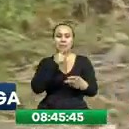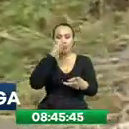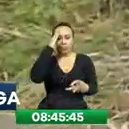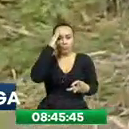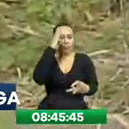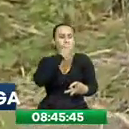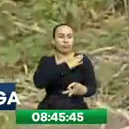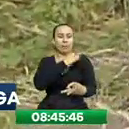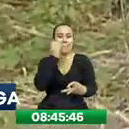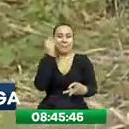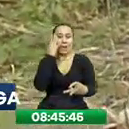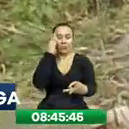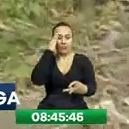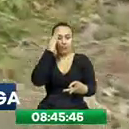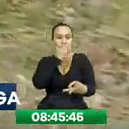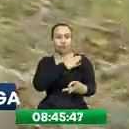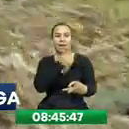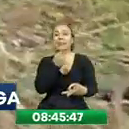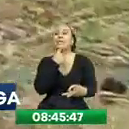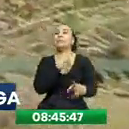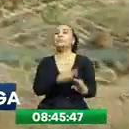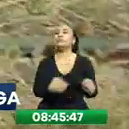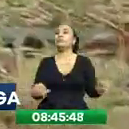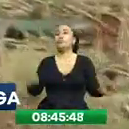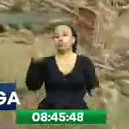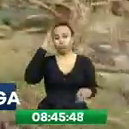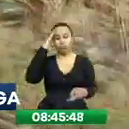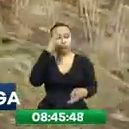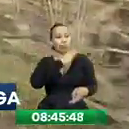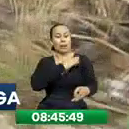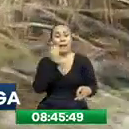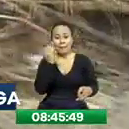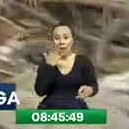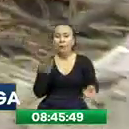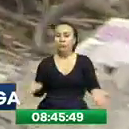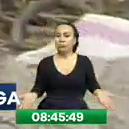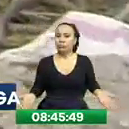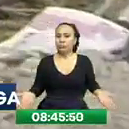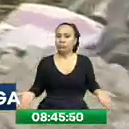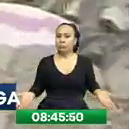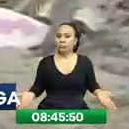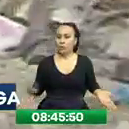de la Marina, porque dicen que este terreno es de la Armada. Yo fui, hablé con